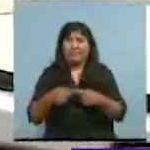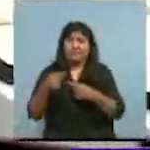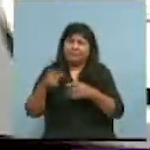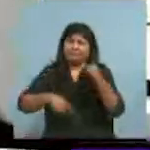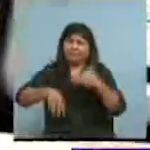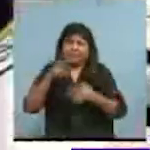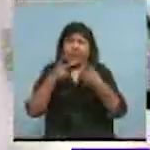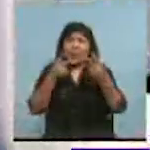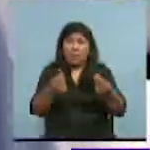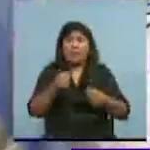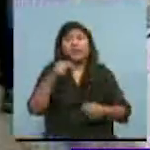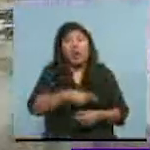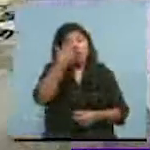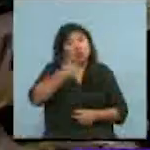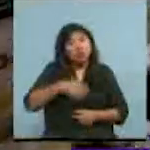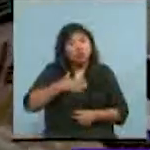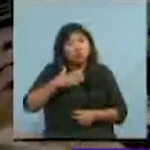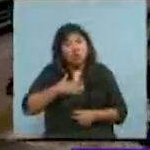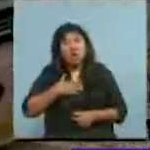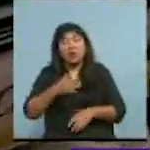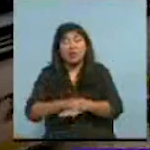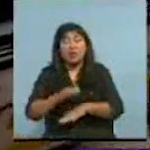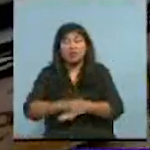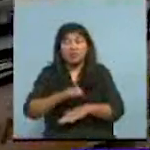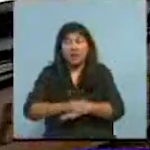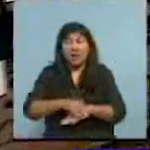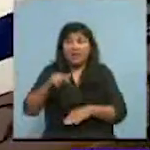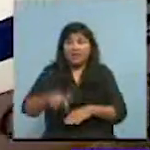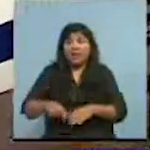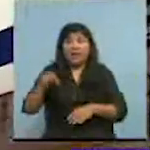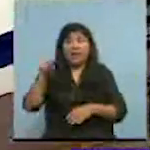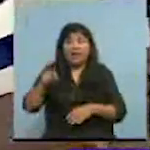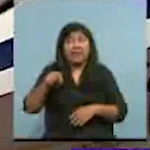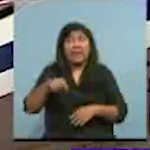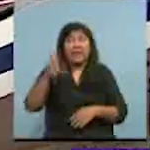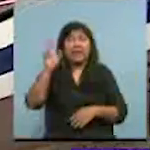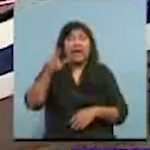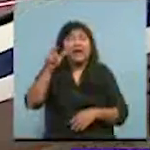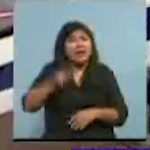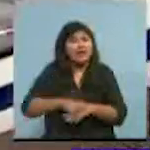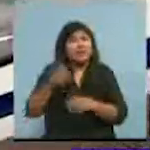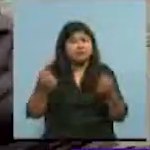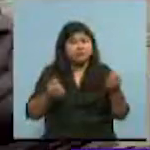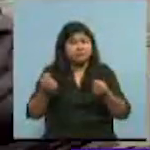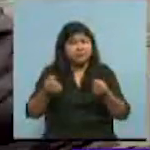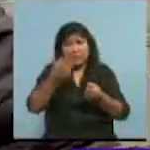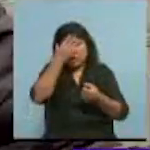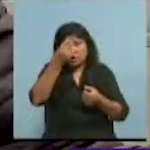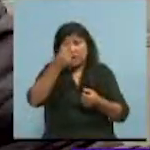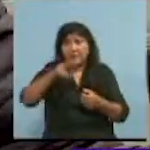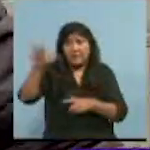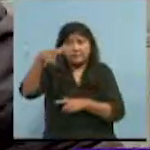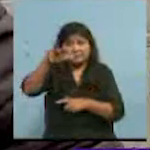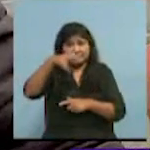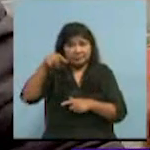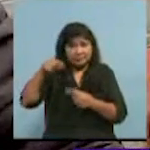cargo de la conducción del helicóptero conjuntamente con Guillermo Cirelli y bueno, estamos acá para prestar servicio con esta nueva herramienta. ¿Qué